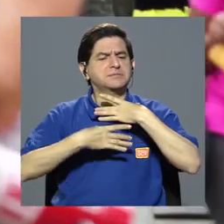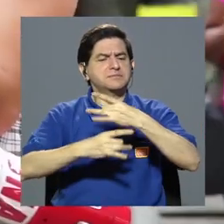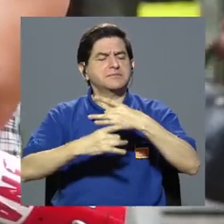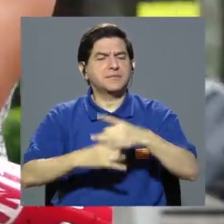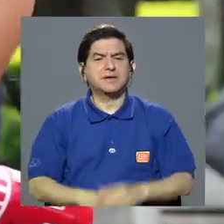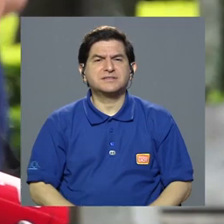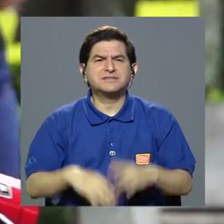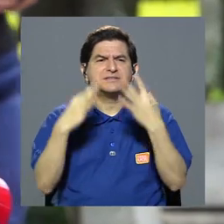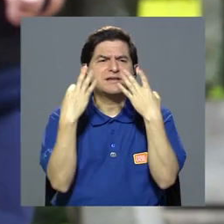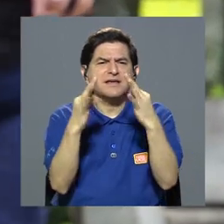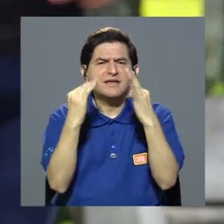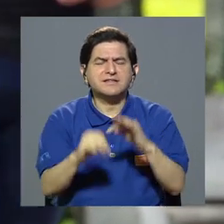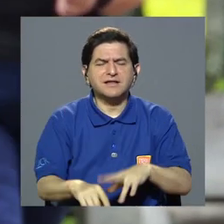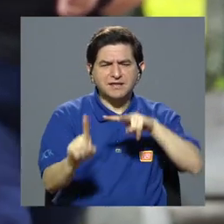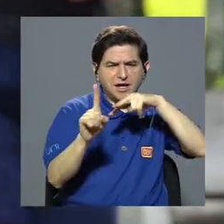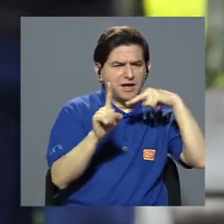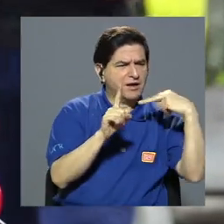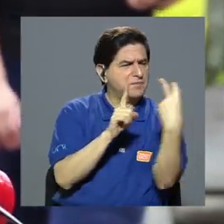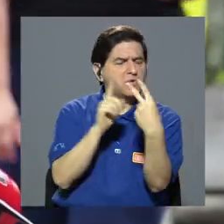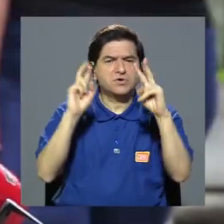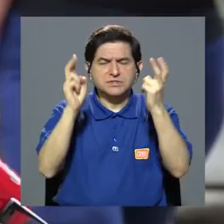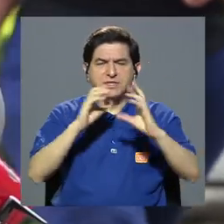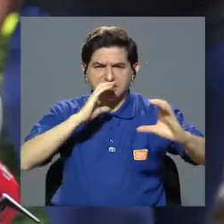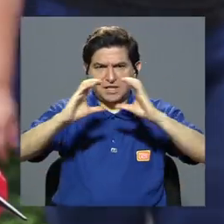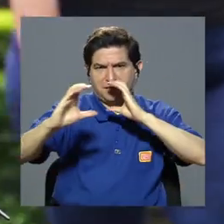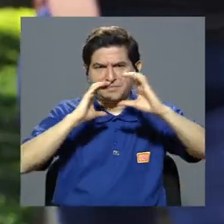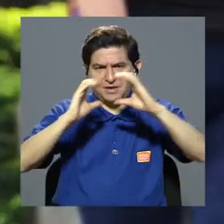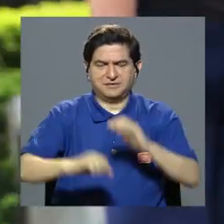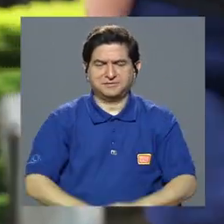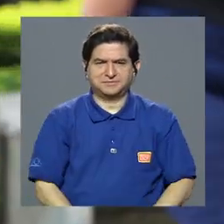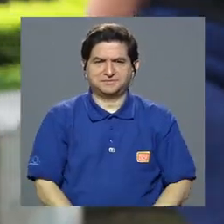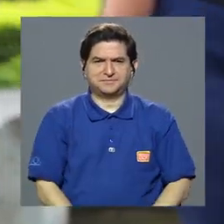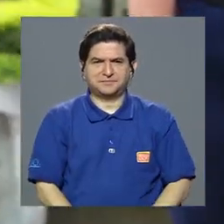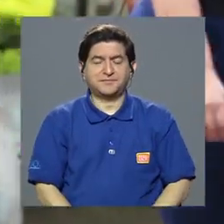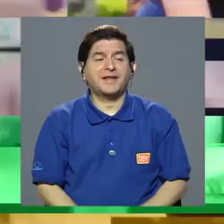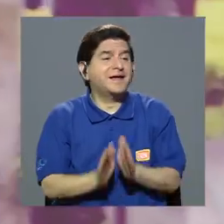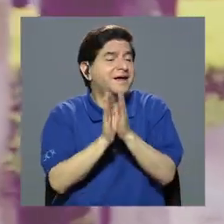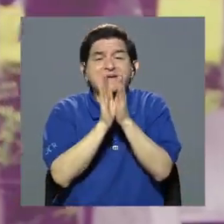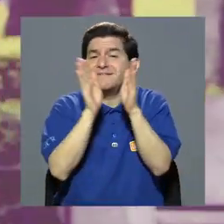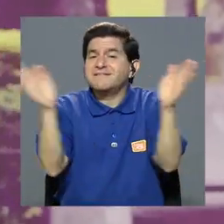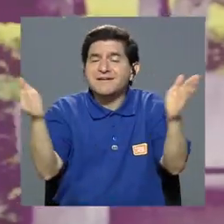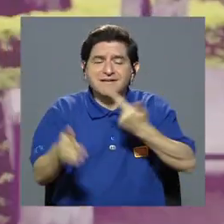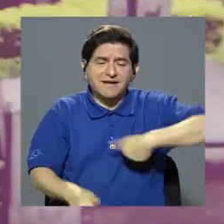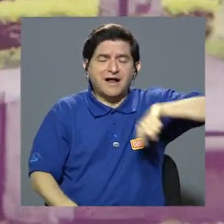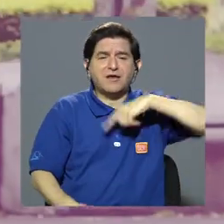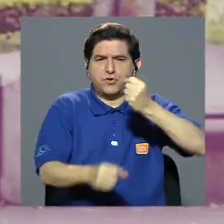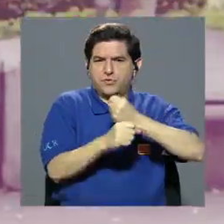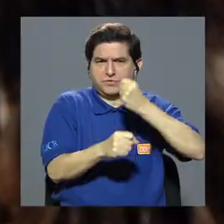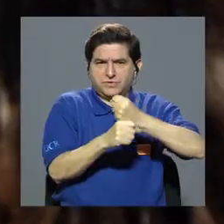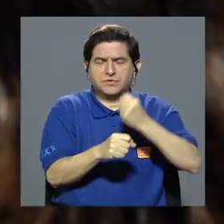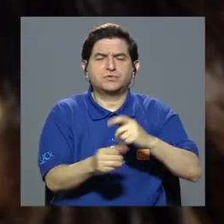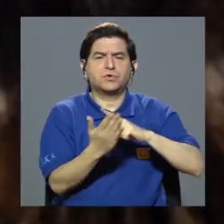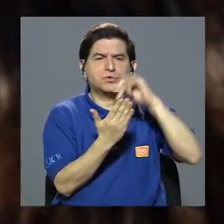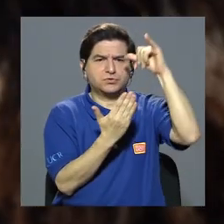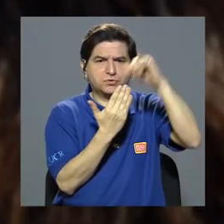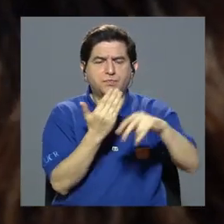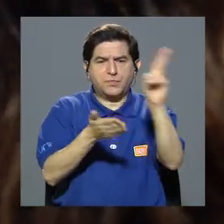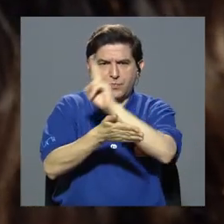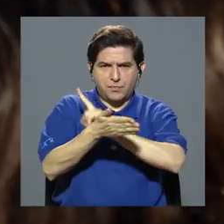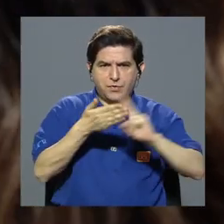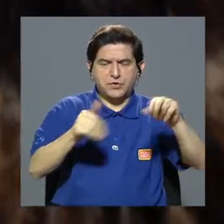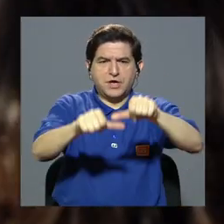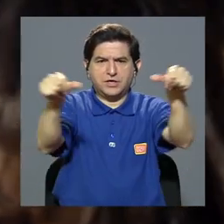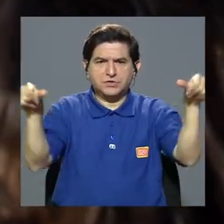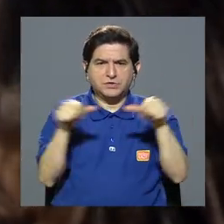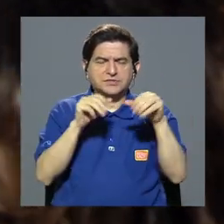para ellos y más bien buscamos esa visión en los temas que transmitimos y en general lo que hacemos nosotros descubrir proyectos de